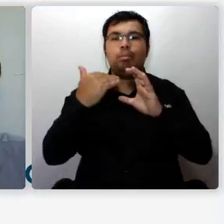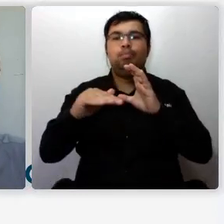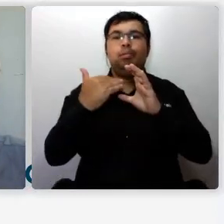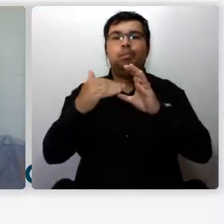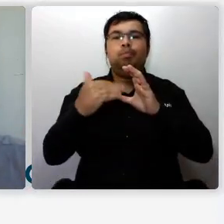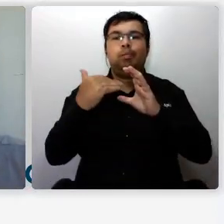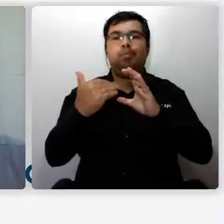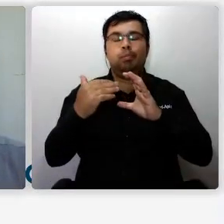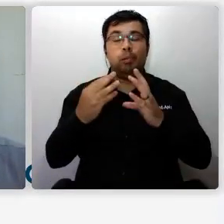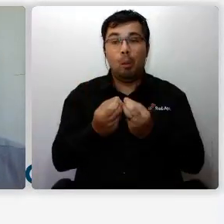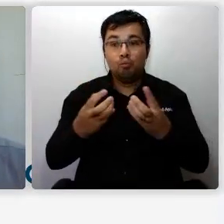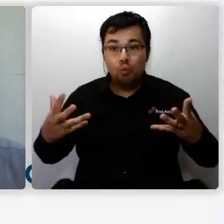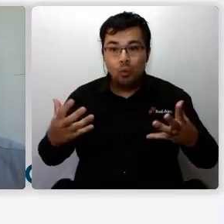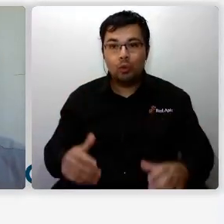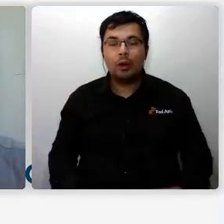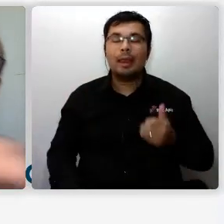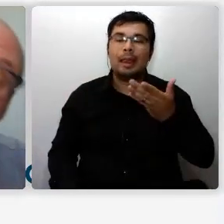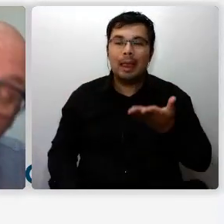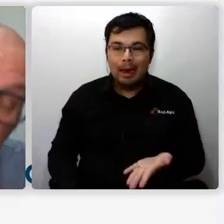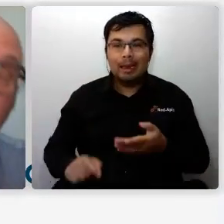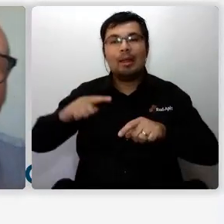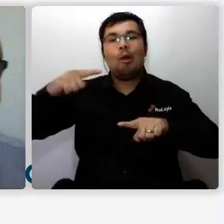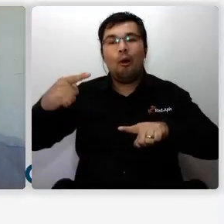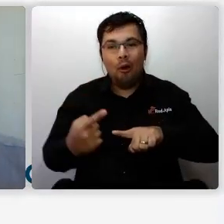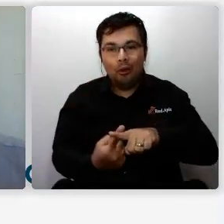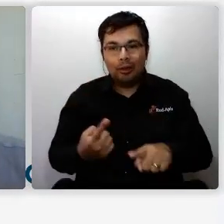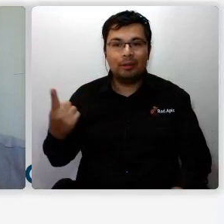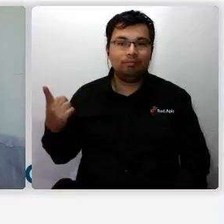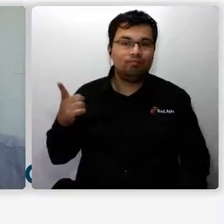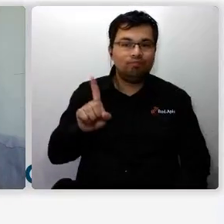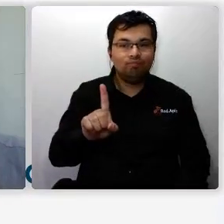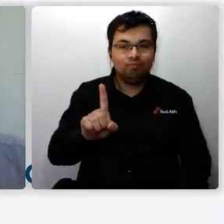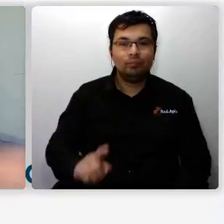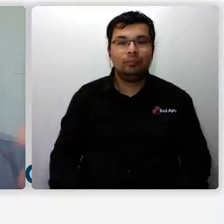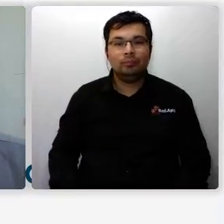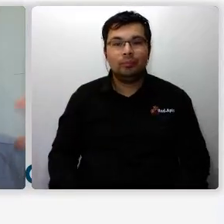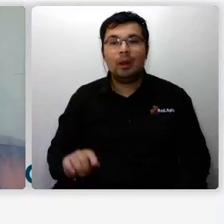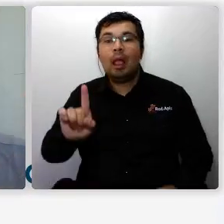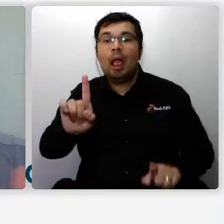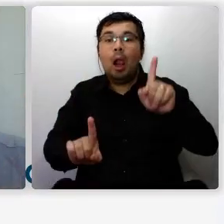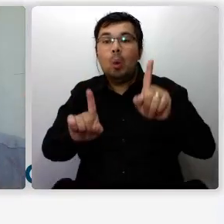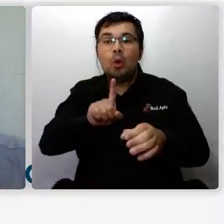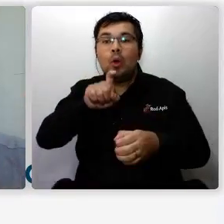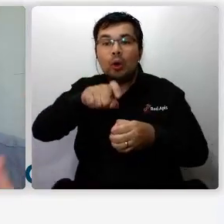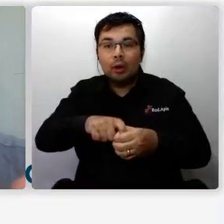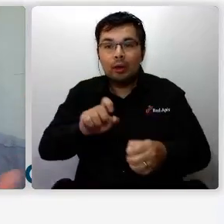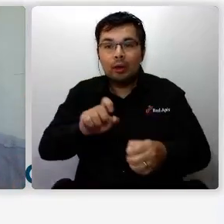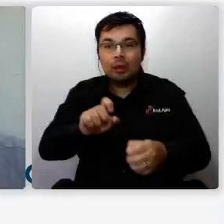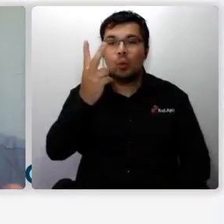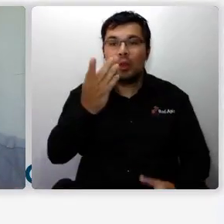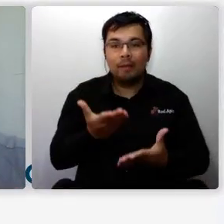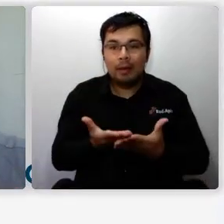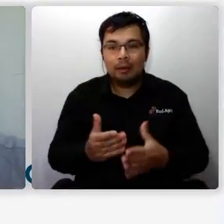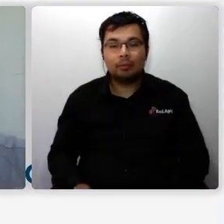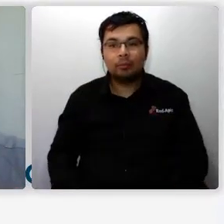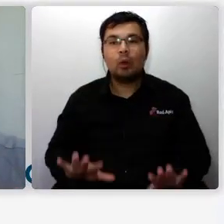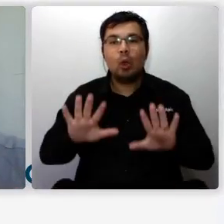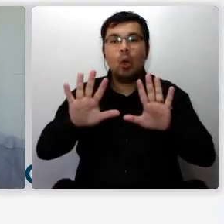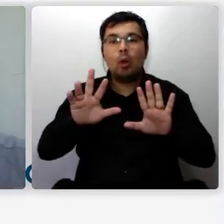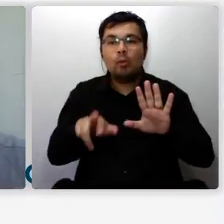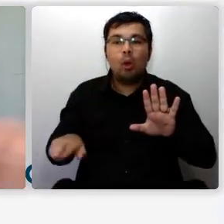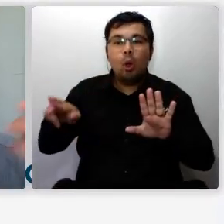aquí estamos nuevamente para quienes lo estén conectándose obviamente por segunda vez o lo estén retomando de nuevo o simplemente no pudieron